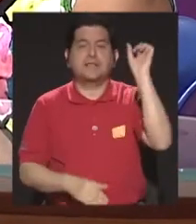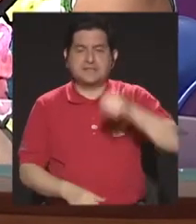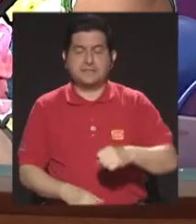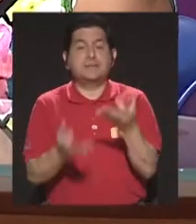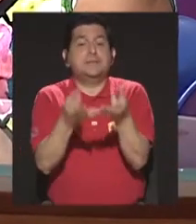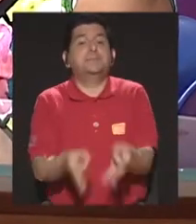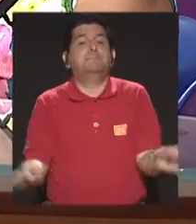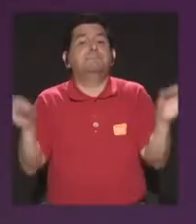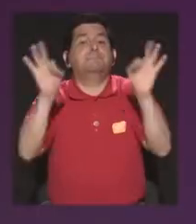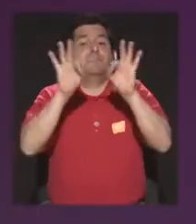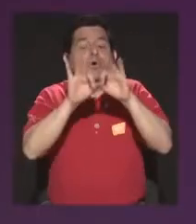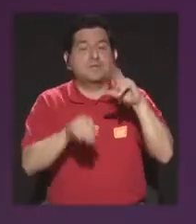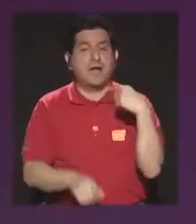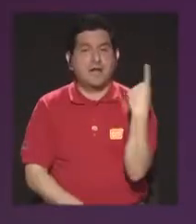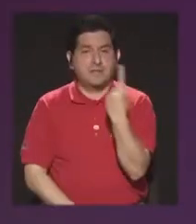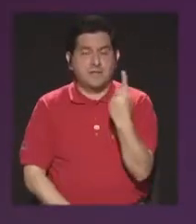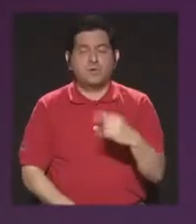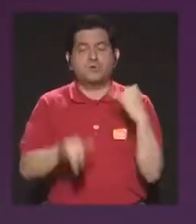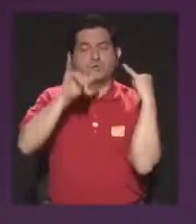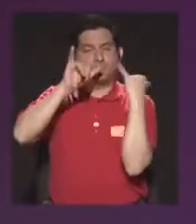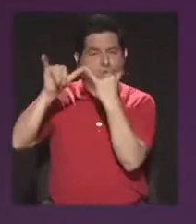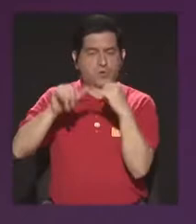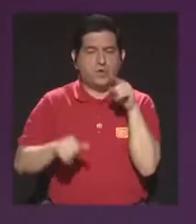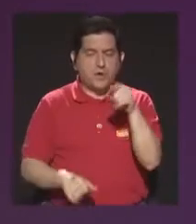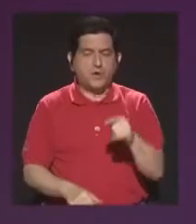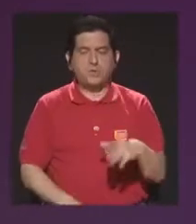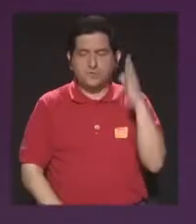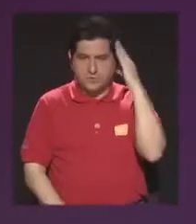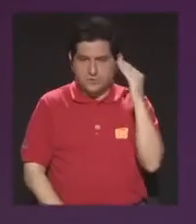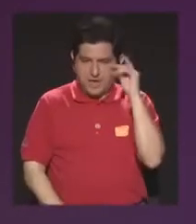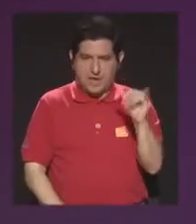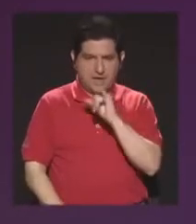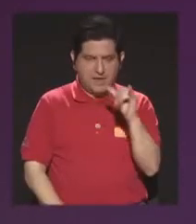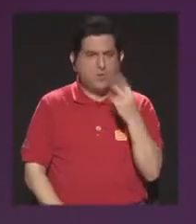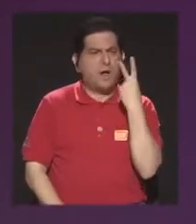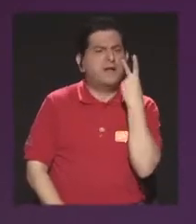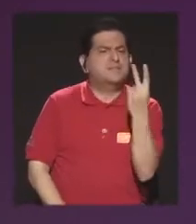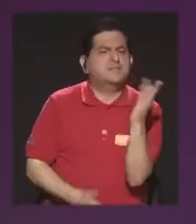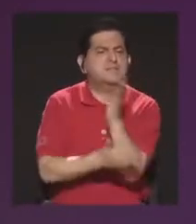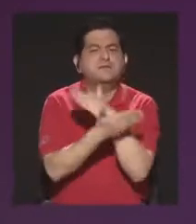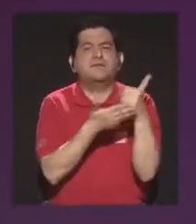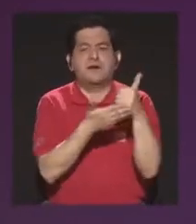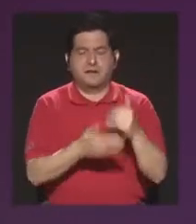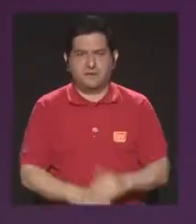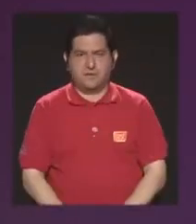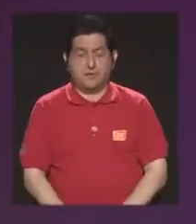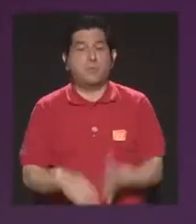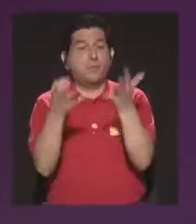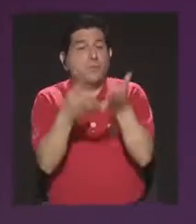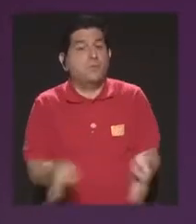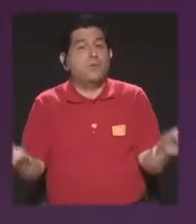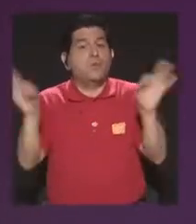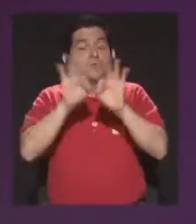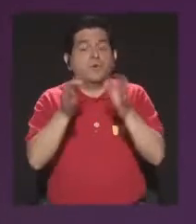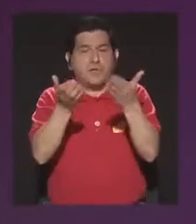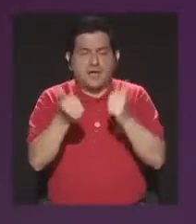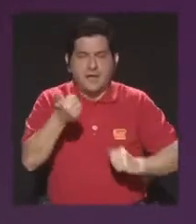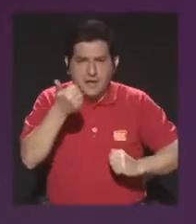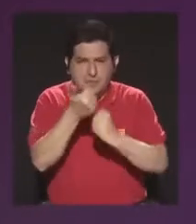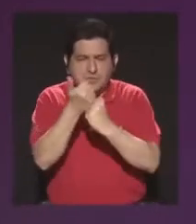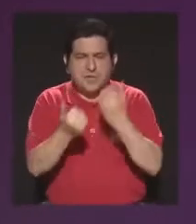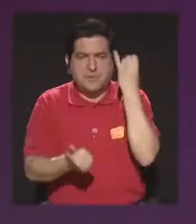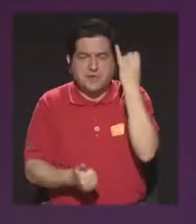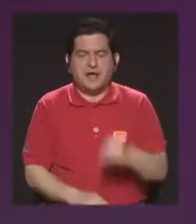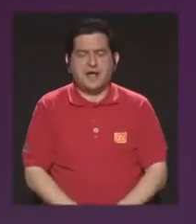cosa muy importante es que no solamente puedes denunciar lo que vos estás viviendo, sino si estás viendo también. Esto es muy importante porque queremos reforzar la idea